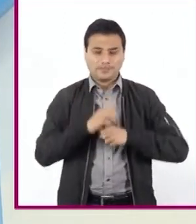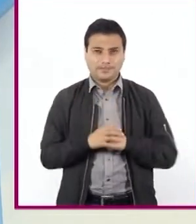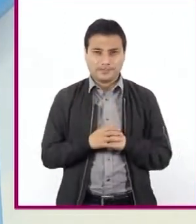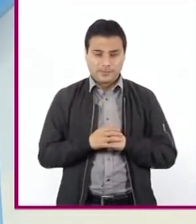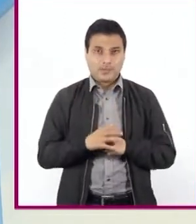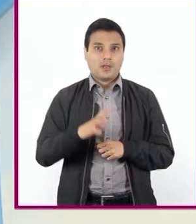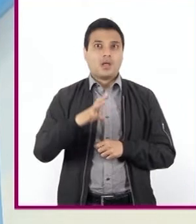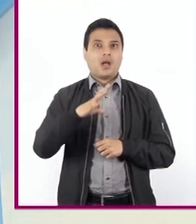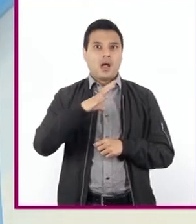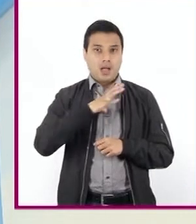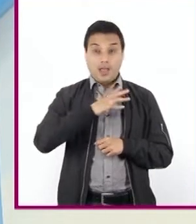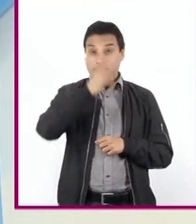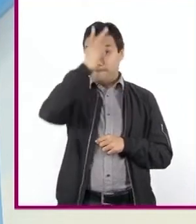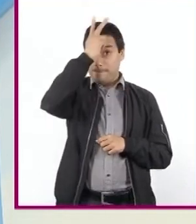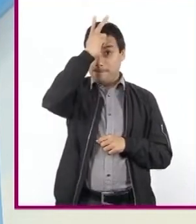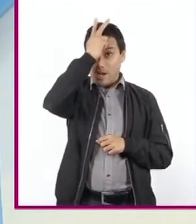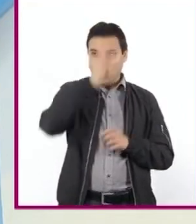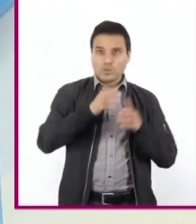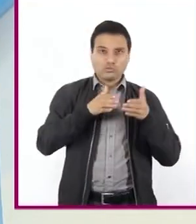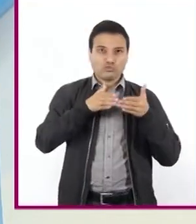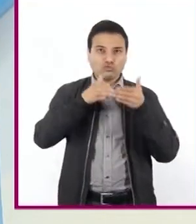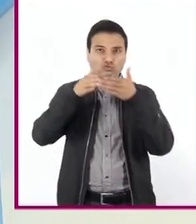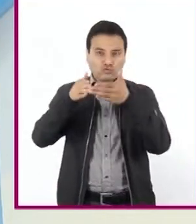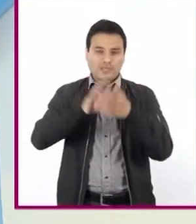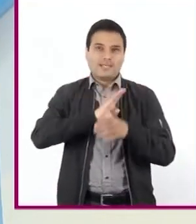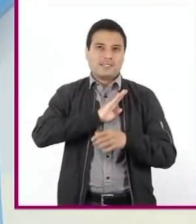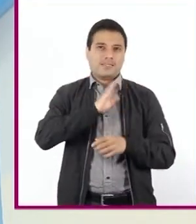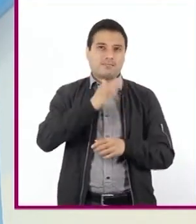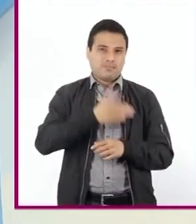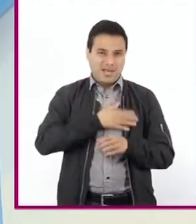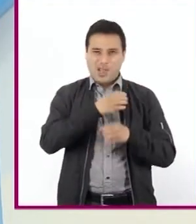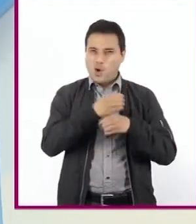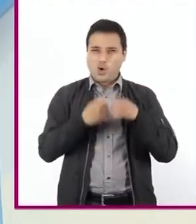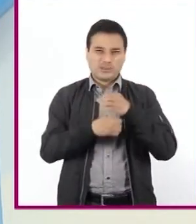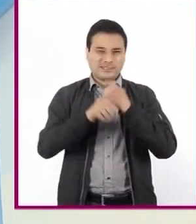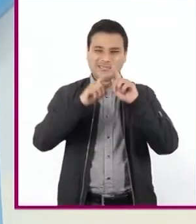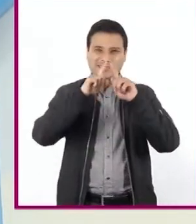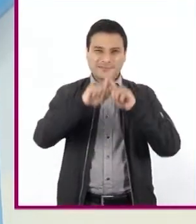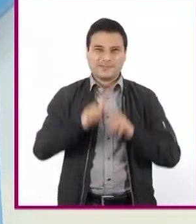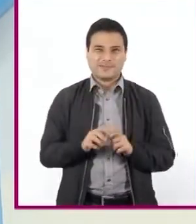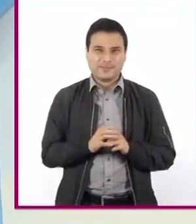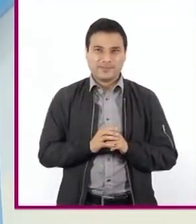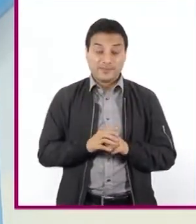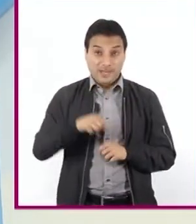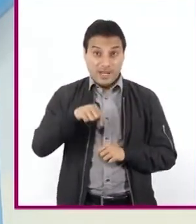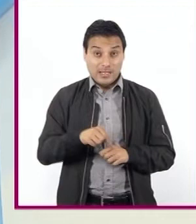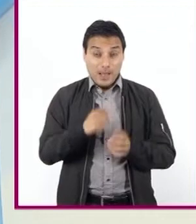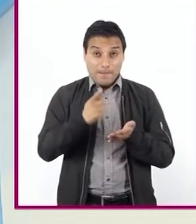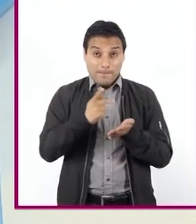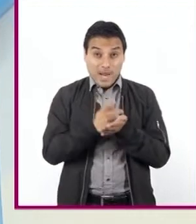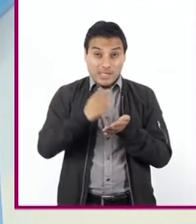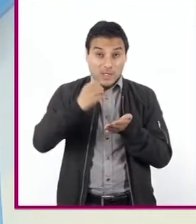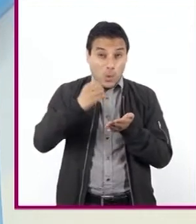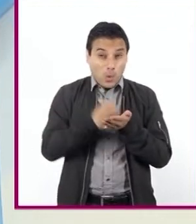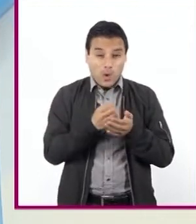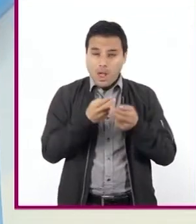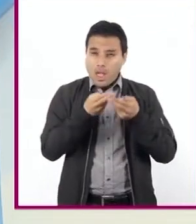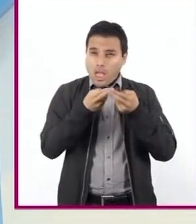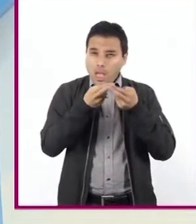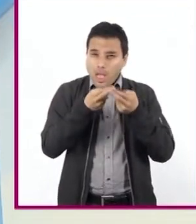benéficos resultados a la industria de Nueva España. La gran abundancia de oro y plata que llegaba de las